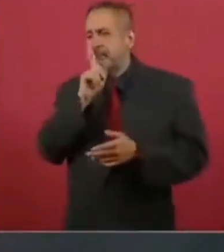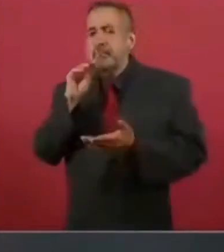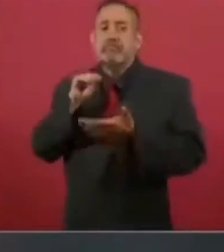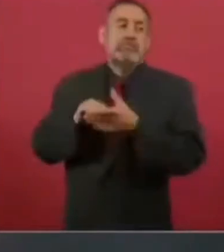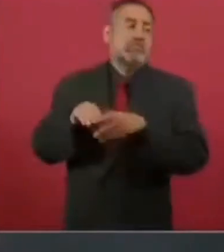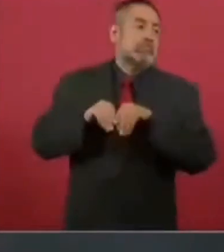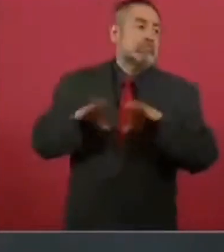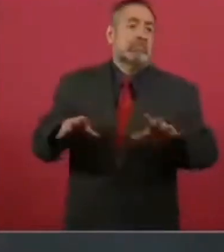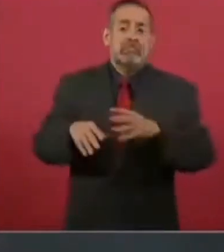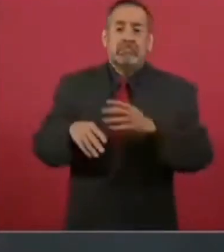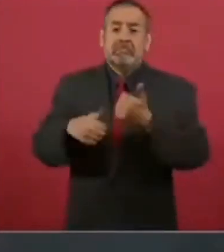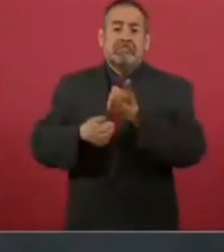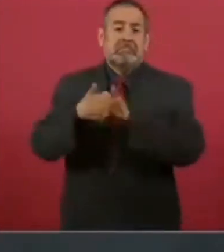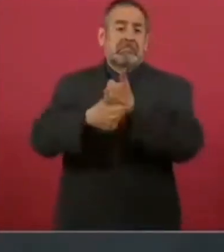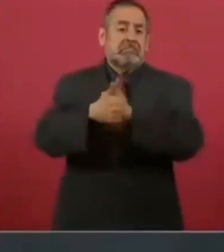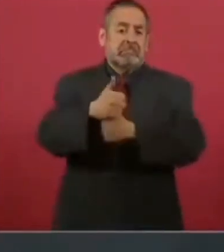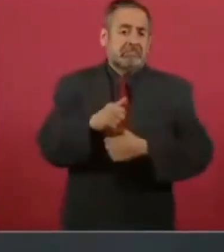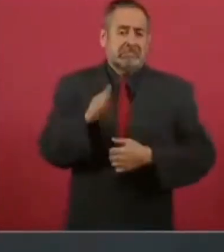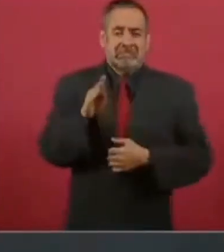masivamente, ¿no?